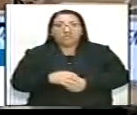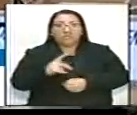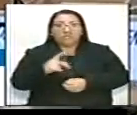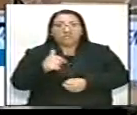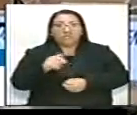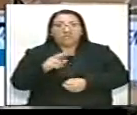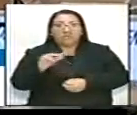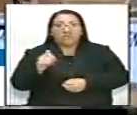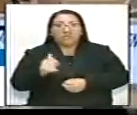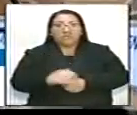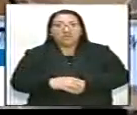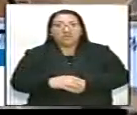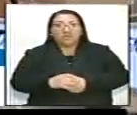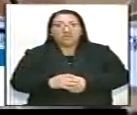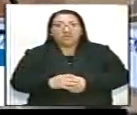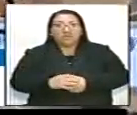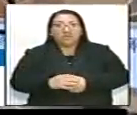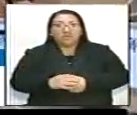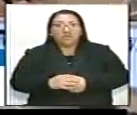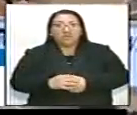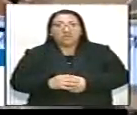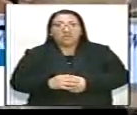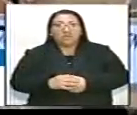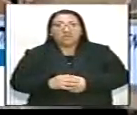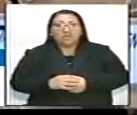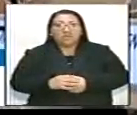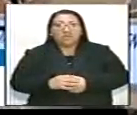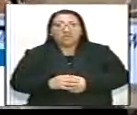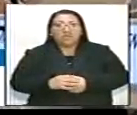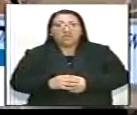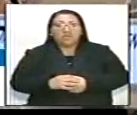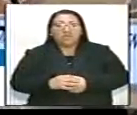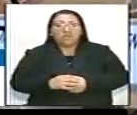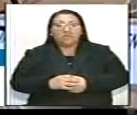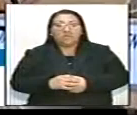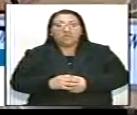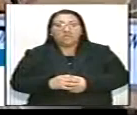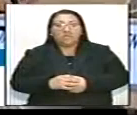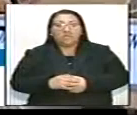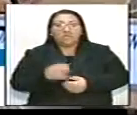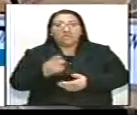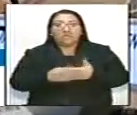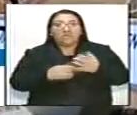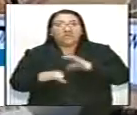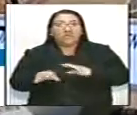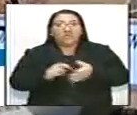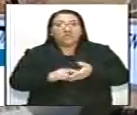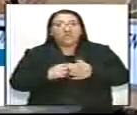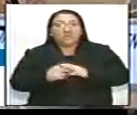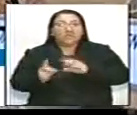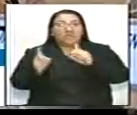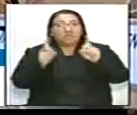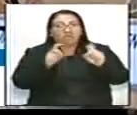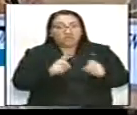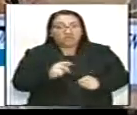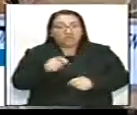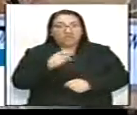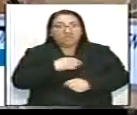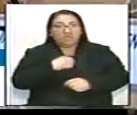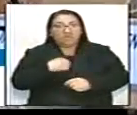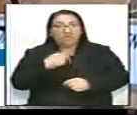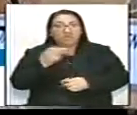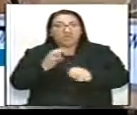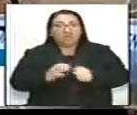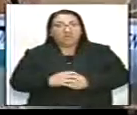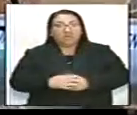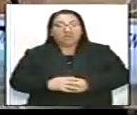Beteta, quien ha solicitado pues de que se haga un cuestionario, en otras palabras, para digamos el ministro de Economía